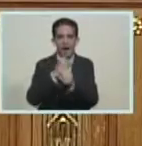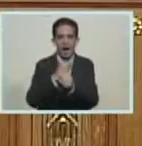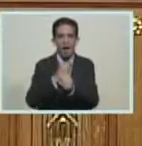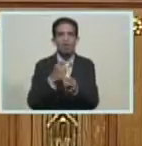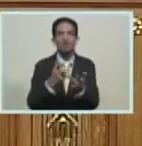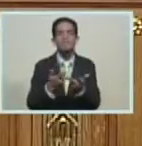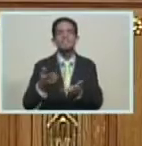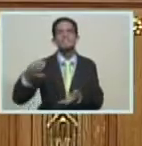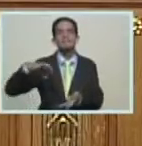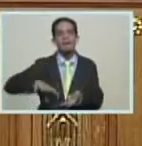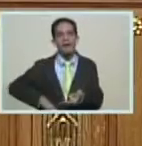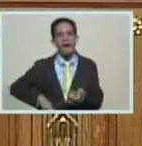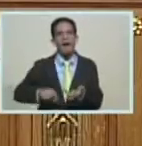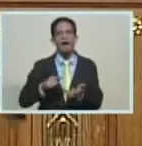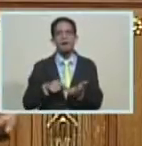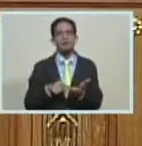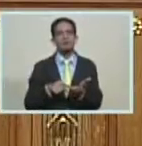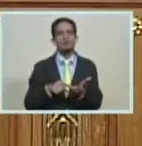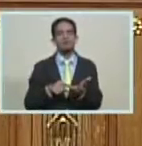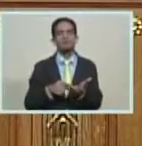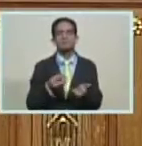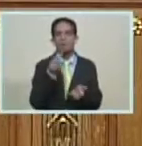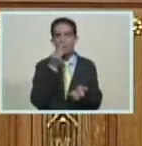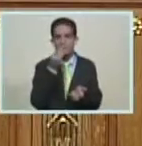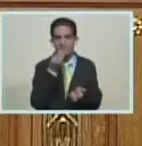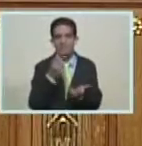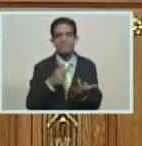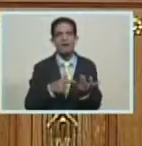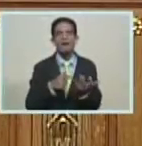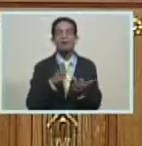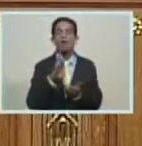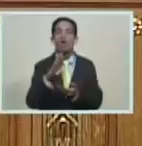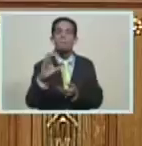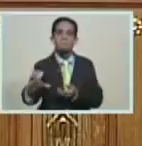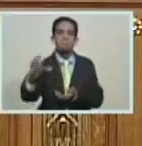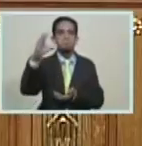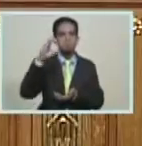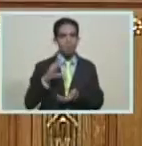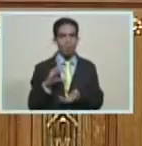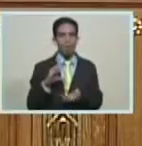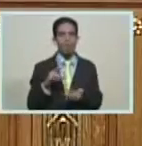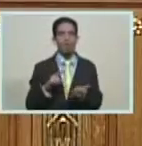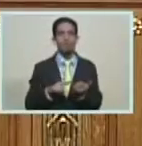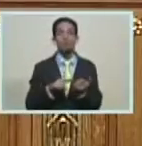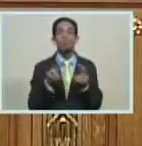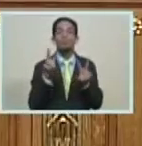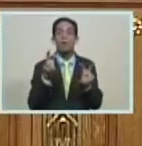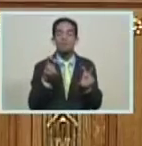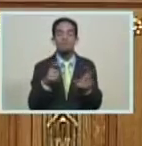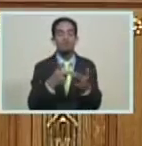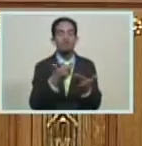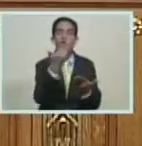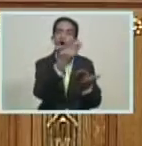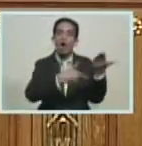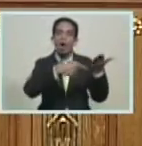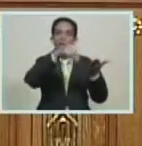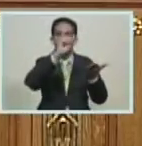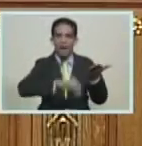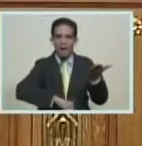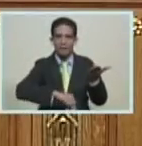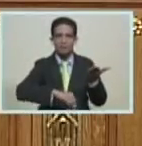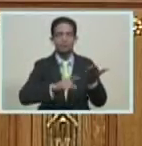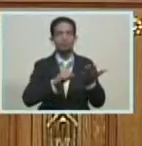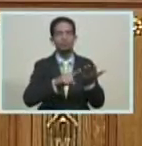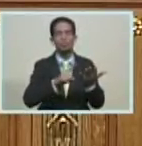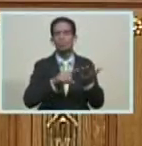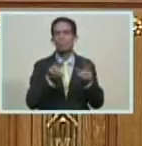en el salario, en los estatiques, en los ingresos, en los bonos, lo nuevo en las contrataciones colectivas, lo nuevo en la